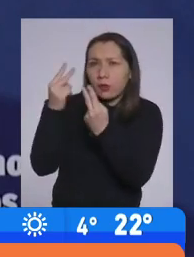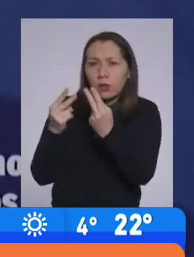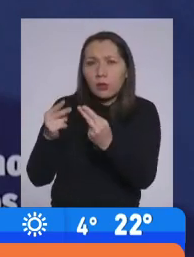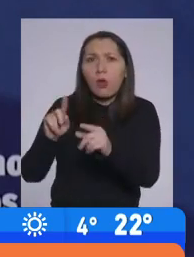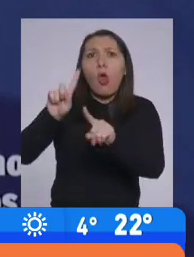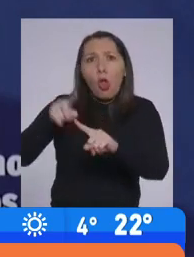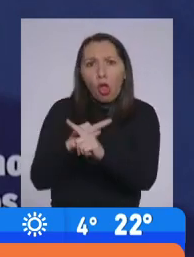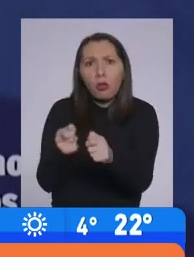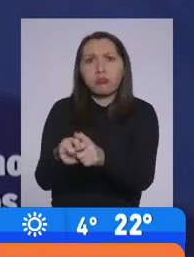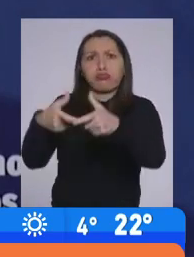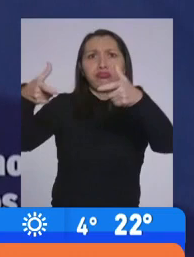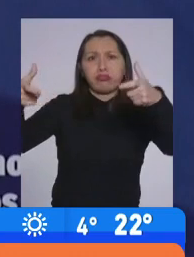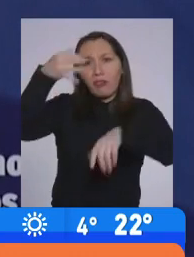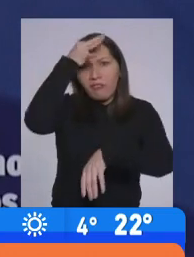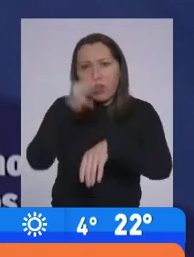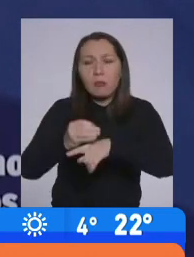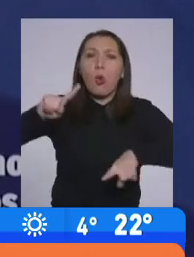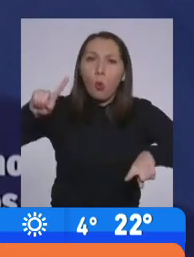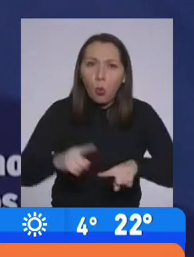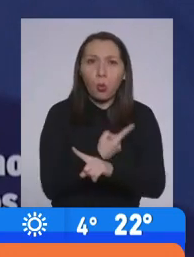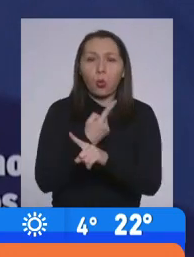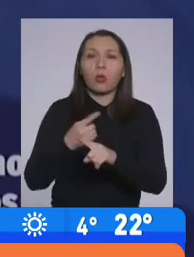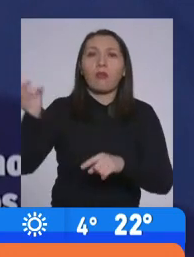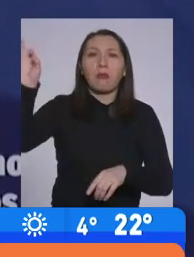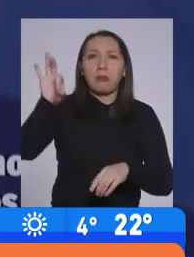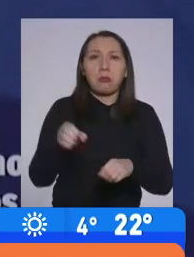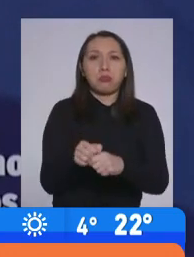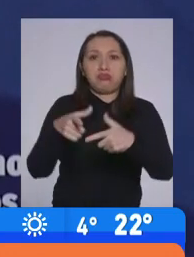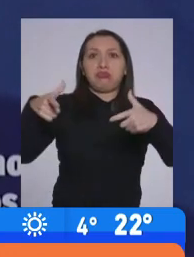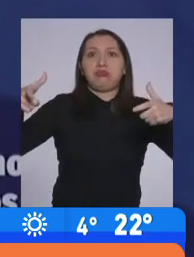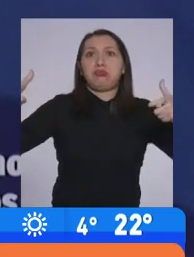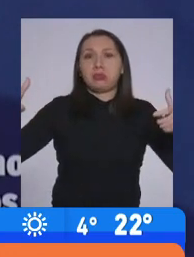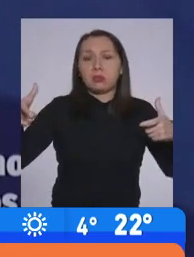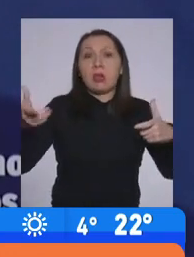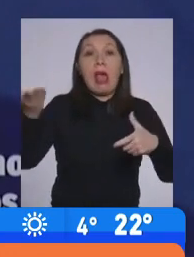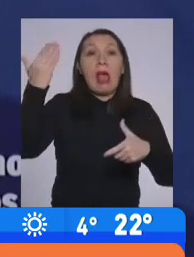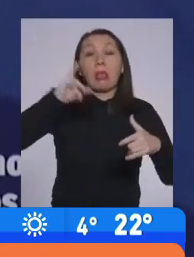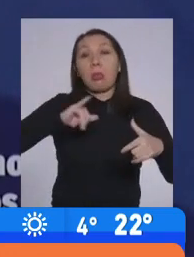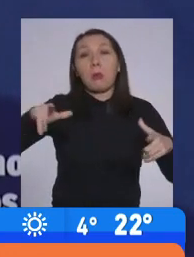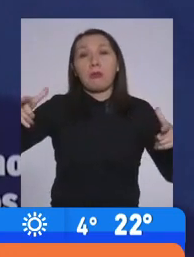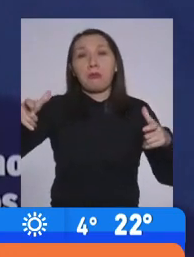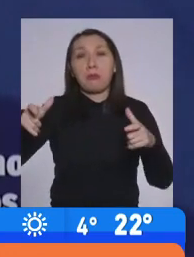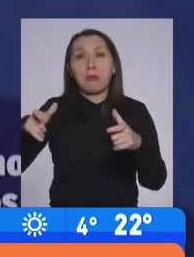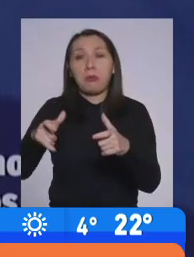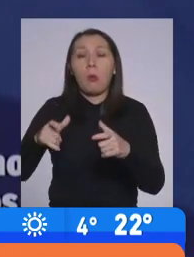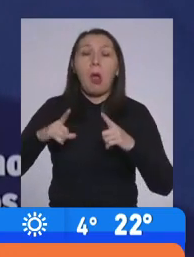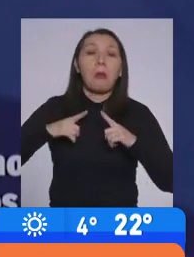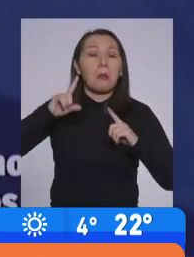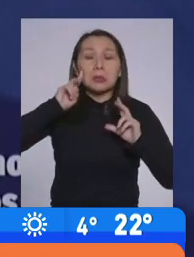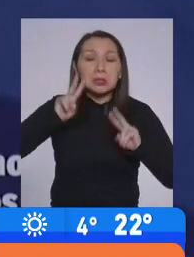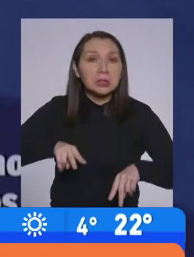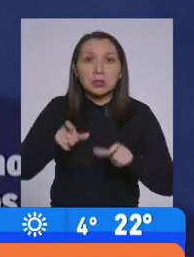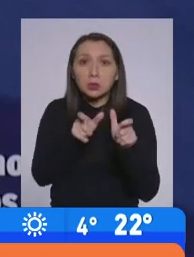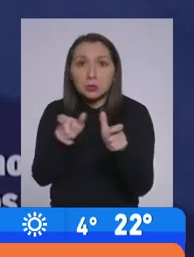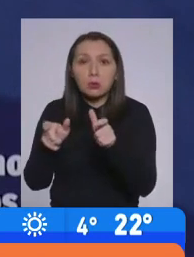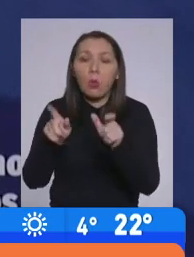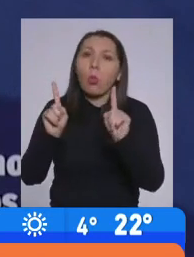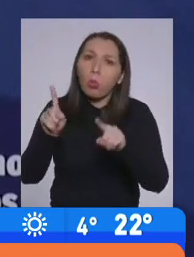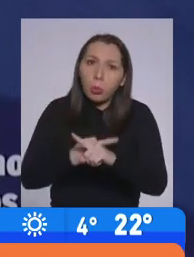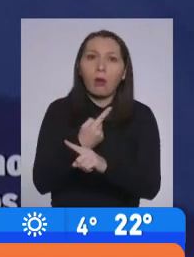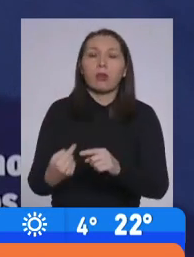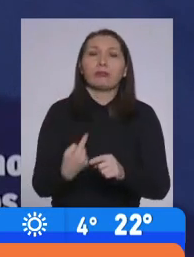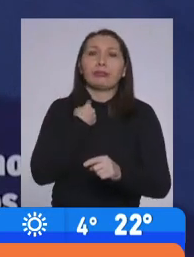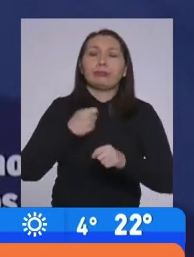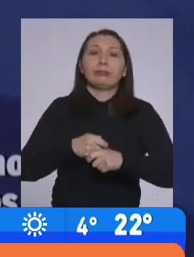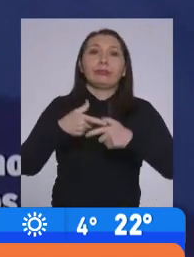rebrotes hemos visto que vuelve el virus una vez que bajamos la guardia por lo tanto no estamos